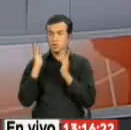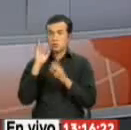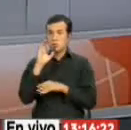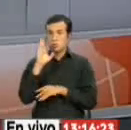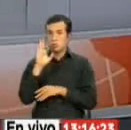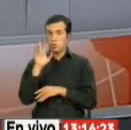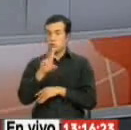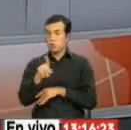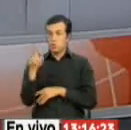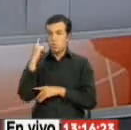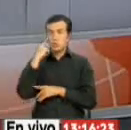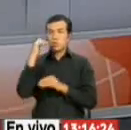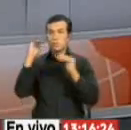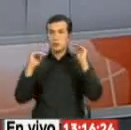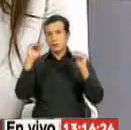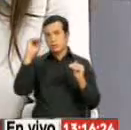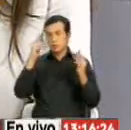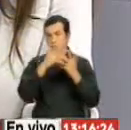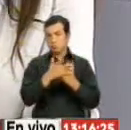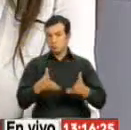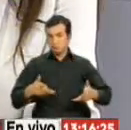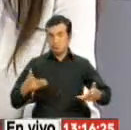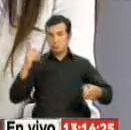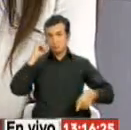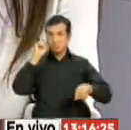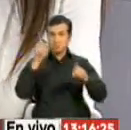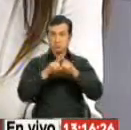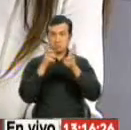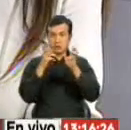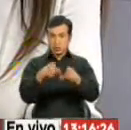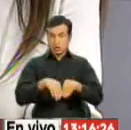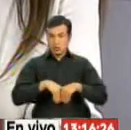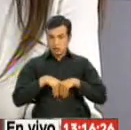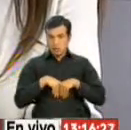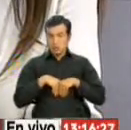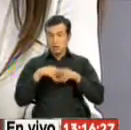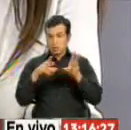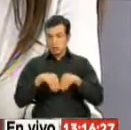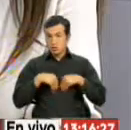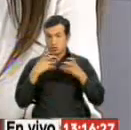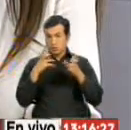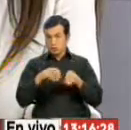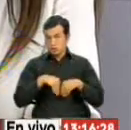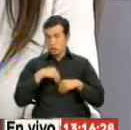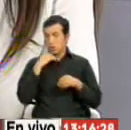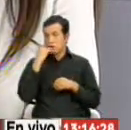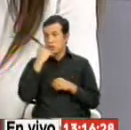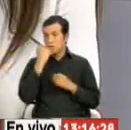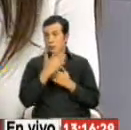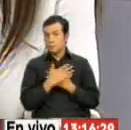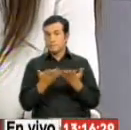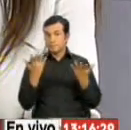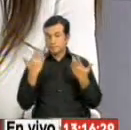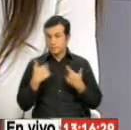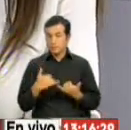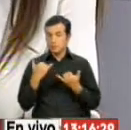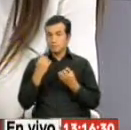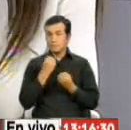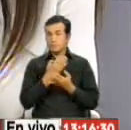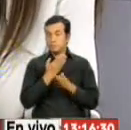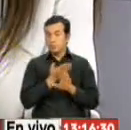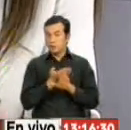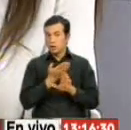cual sería es intermedio entonces ustedes estarían dispuestos a aceptar de alguna forma lo que el día de hoy